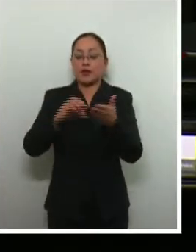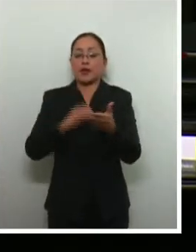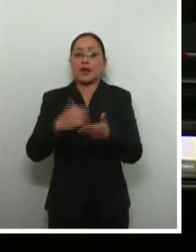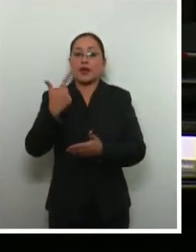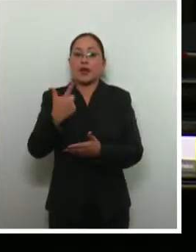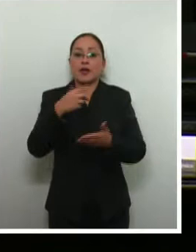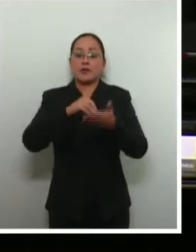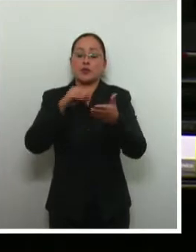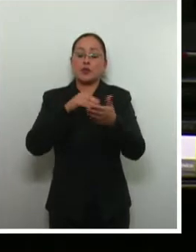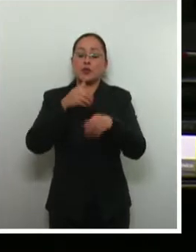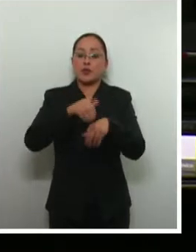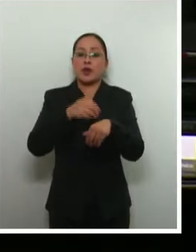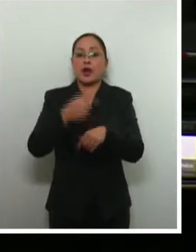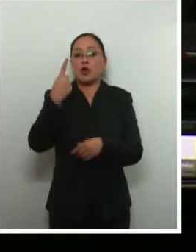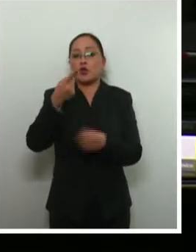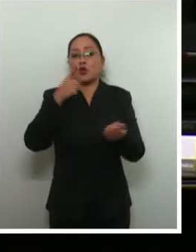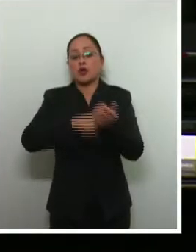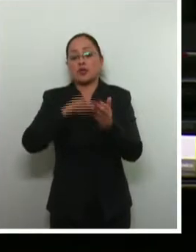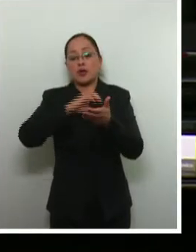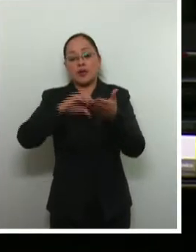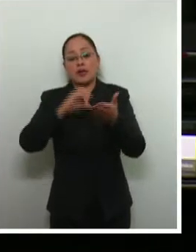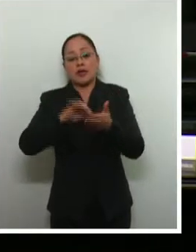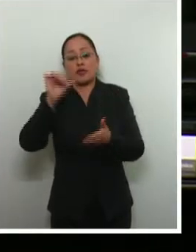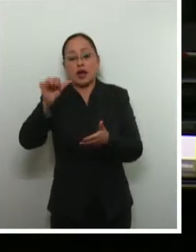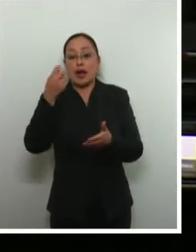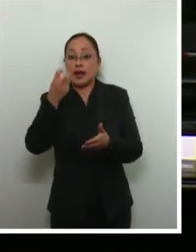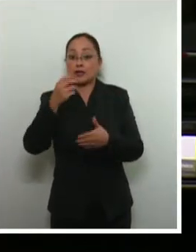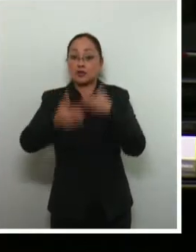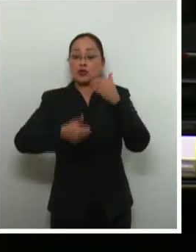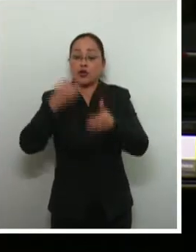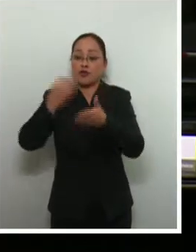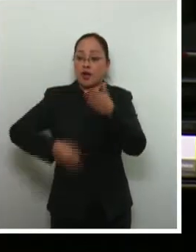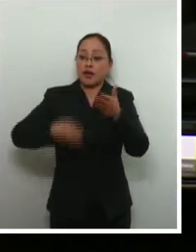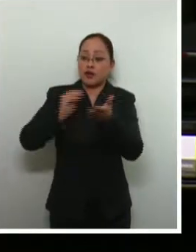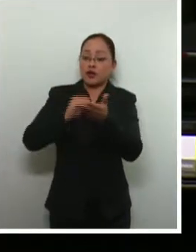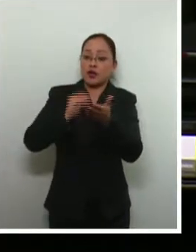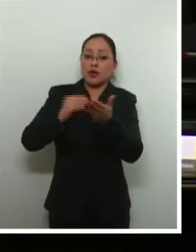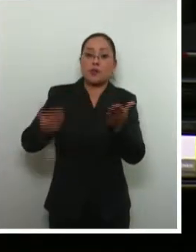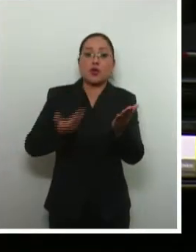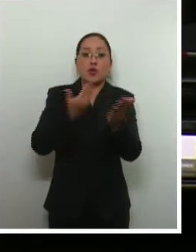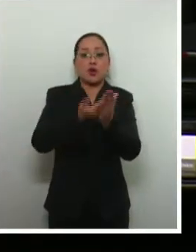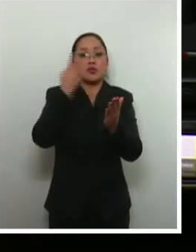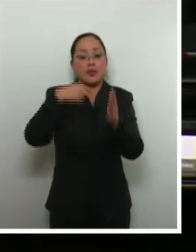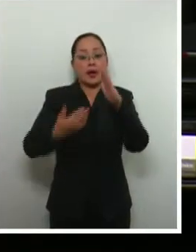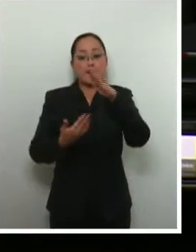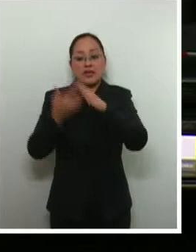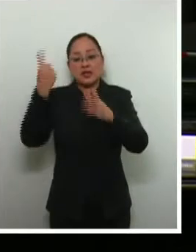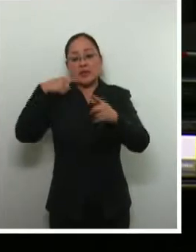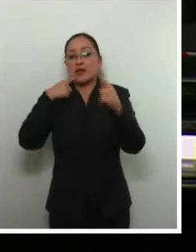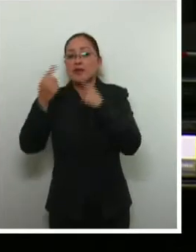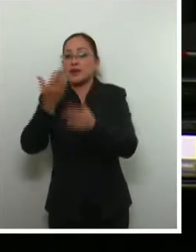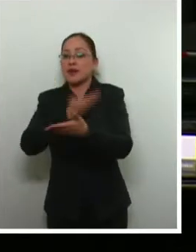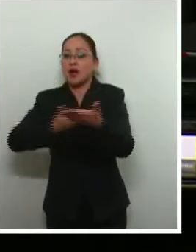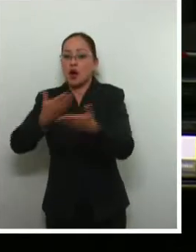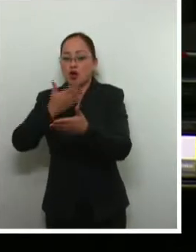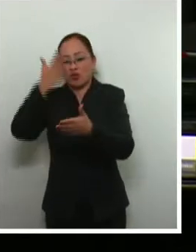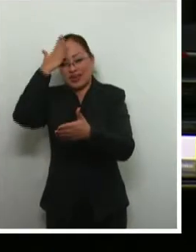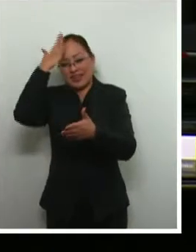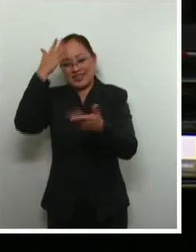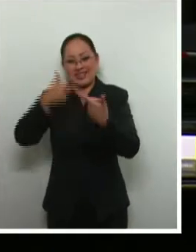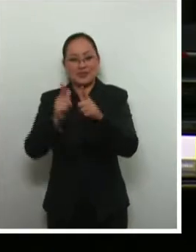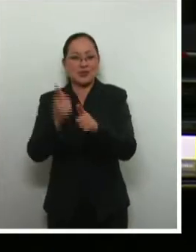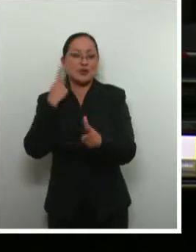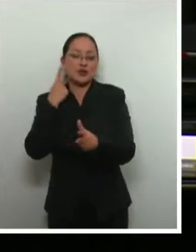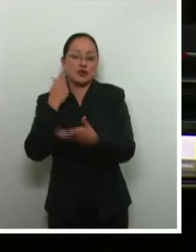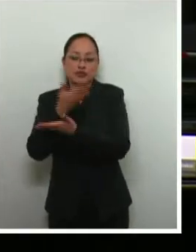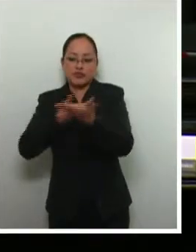G del numeral 1 del apartado A, estaremos pendientes de la propuesta de la mesa de consulta y se devuelve